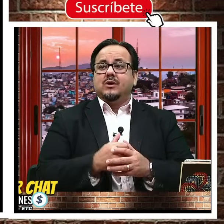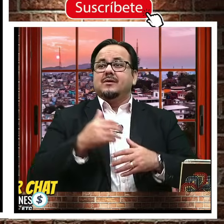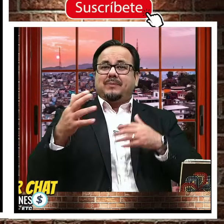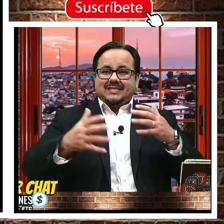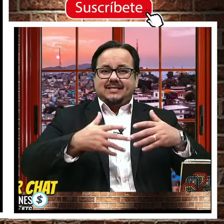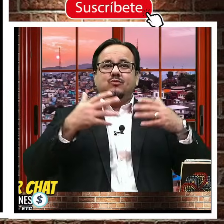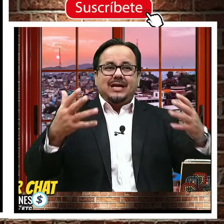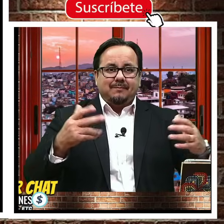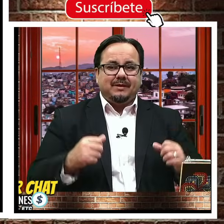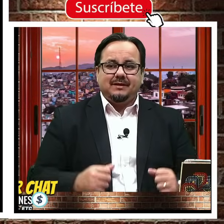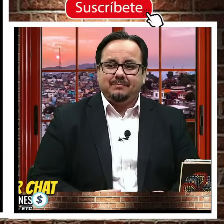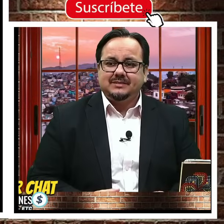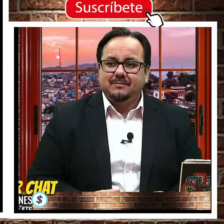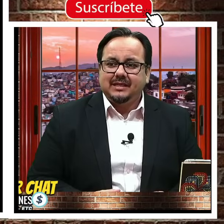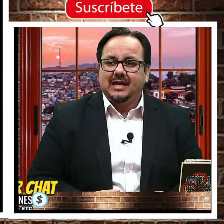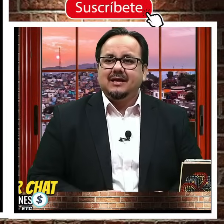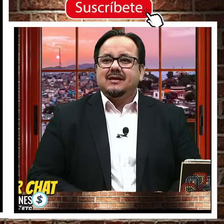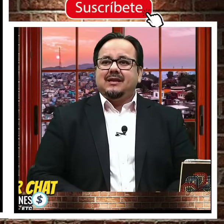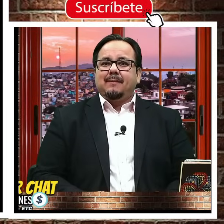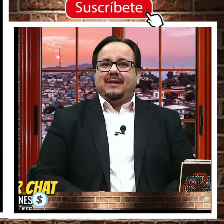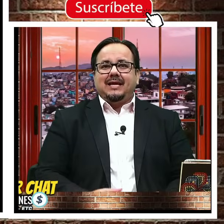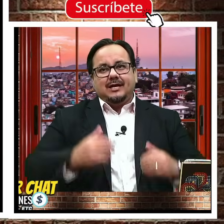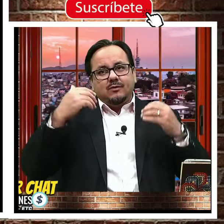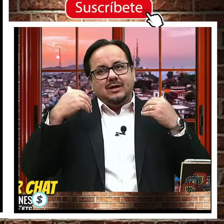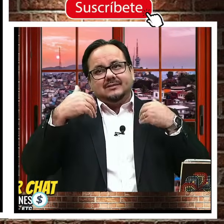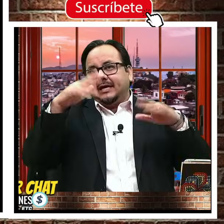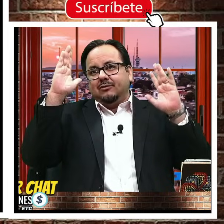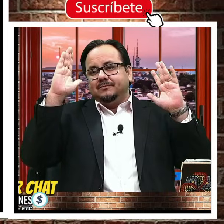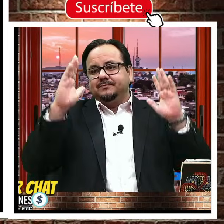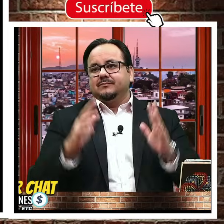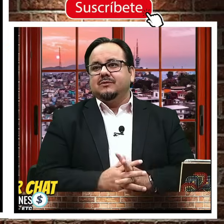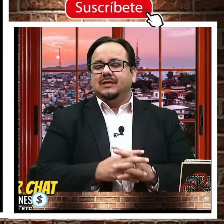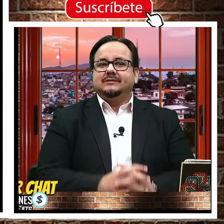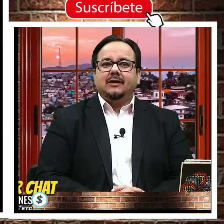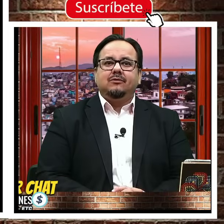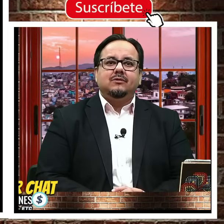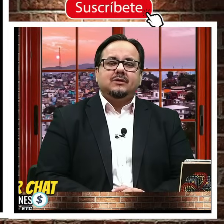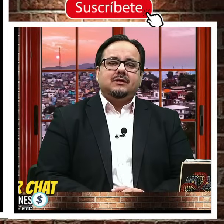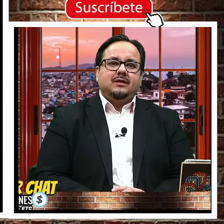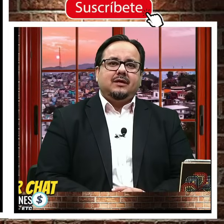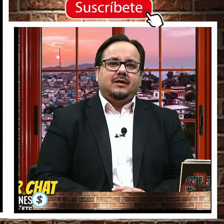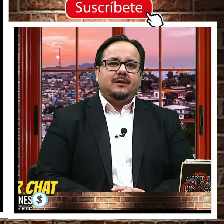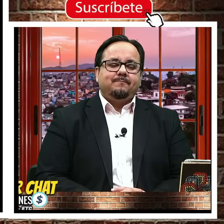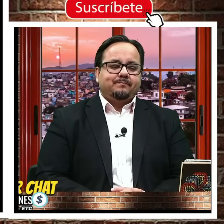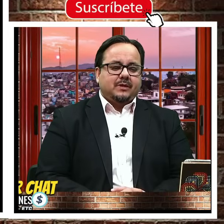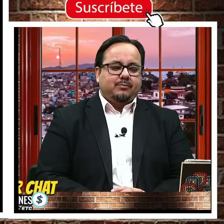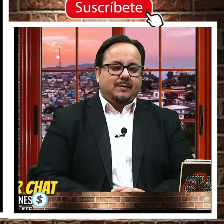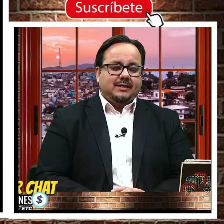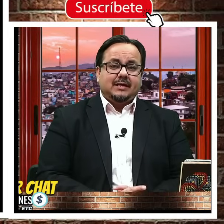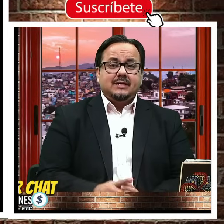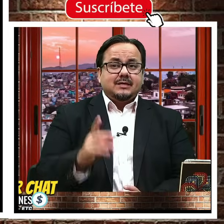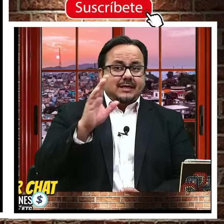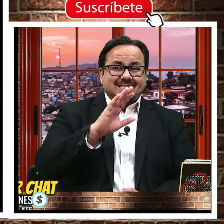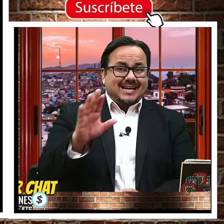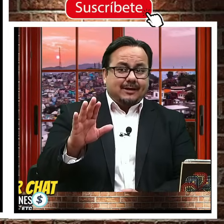tubo para simular precisamente la pelea y luego lanzarlo, ¿no? Lanzarlo por la